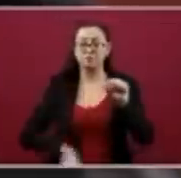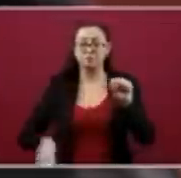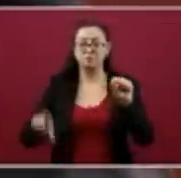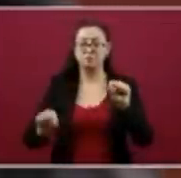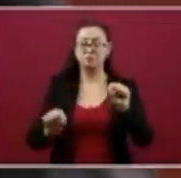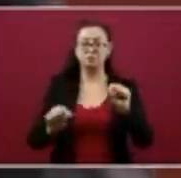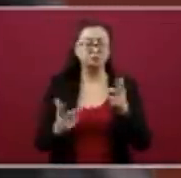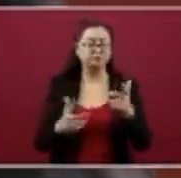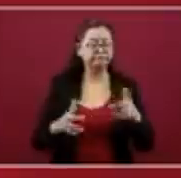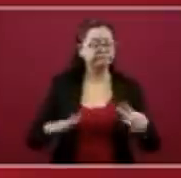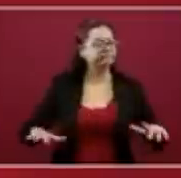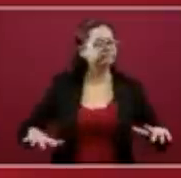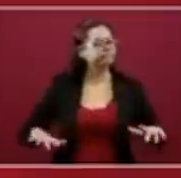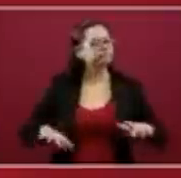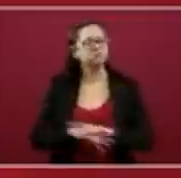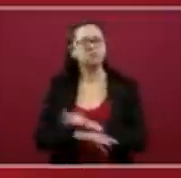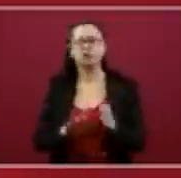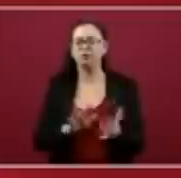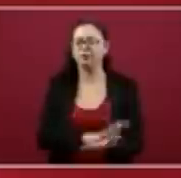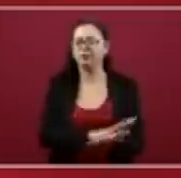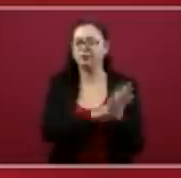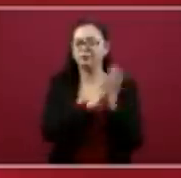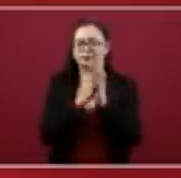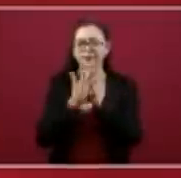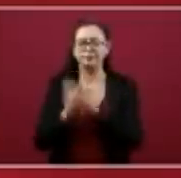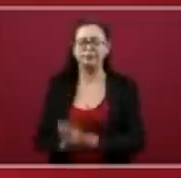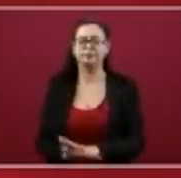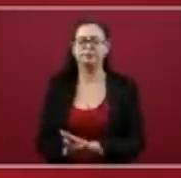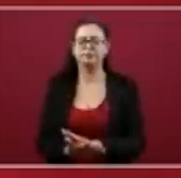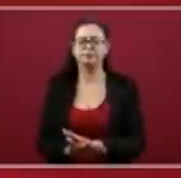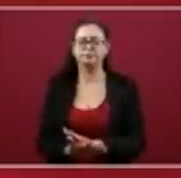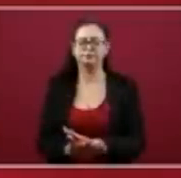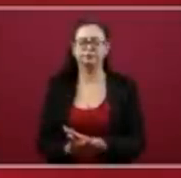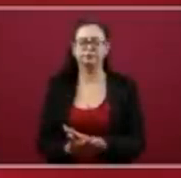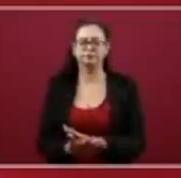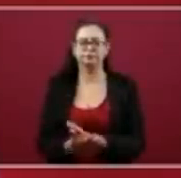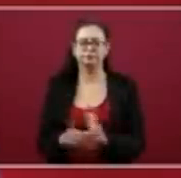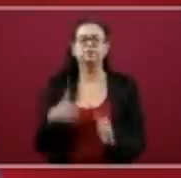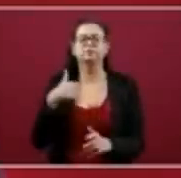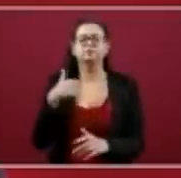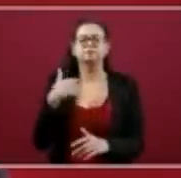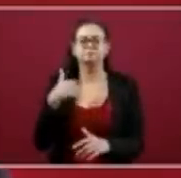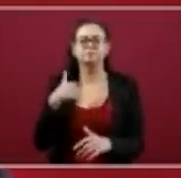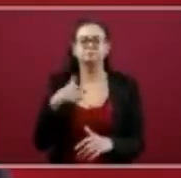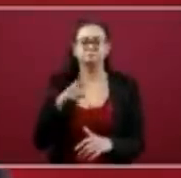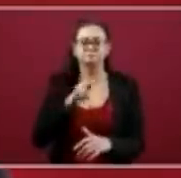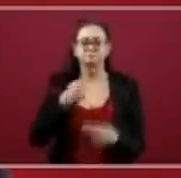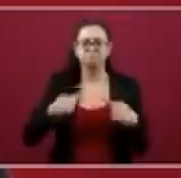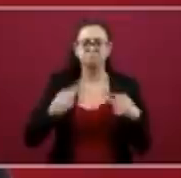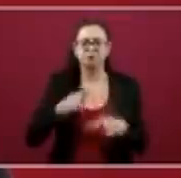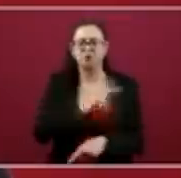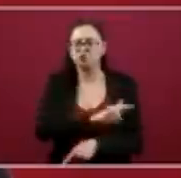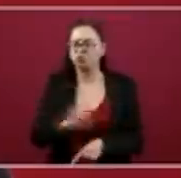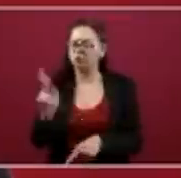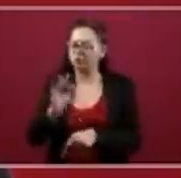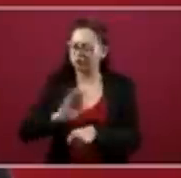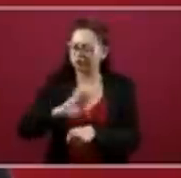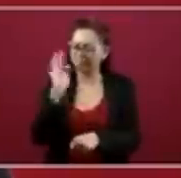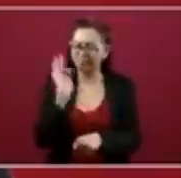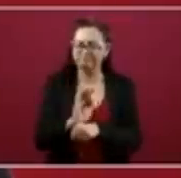cambiado mucho y se protege a todas las personas.